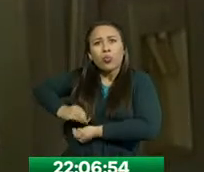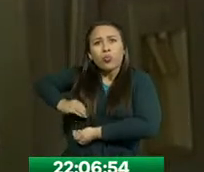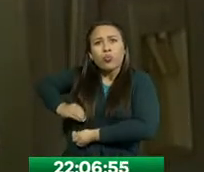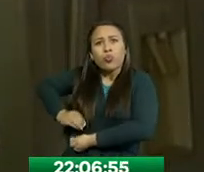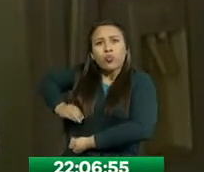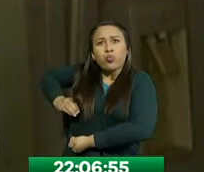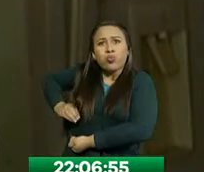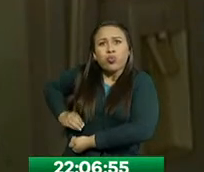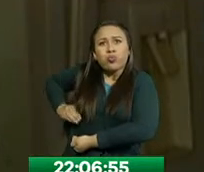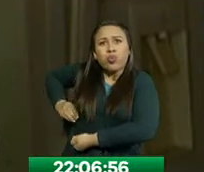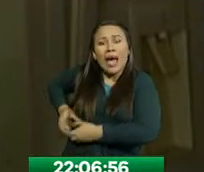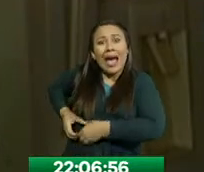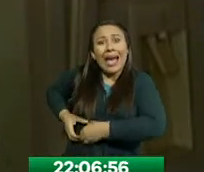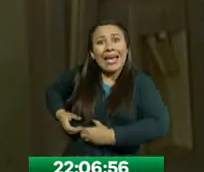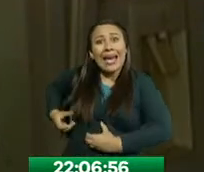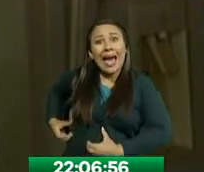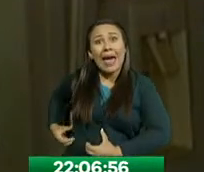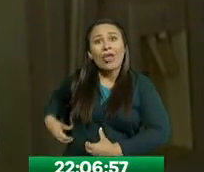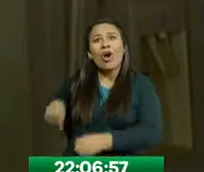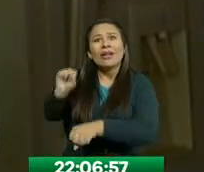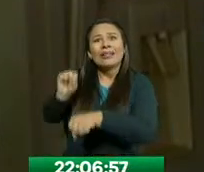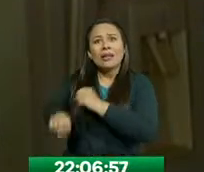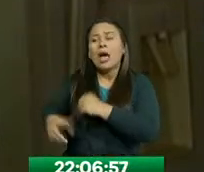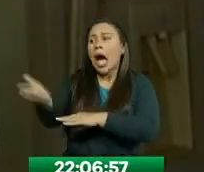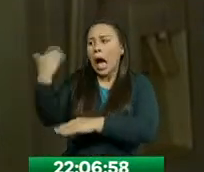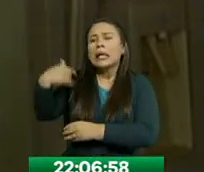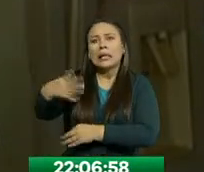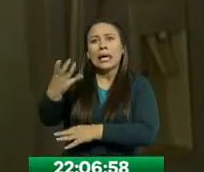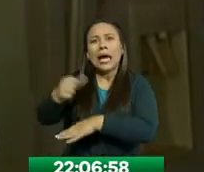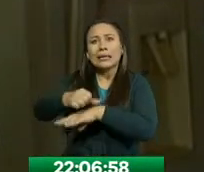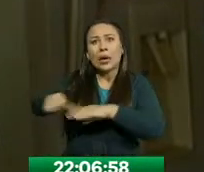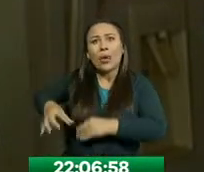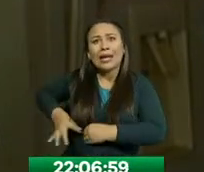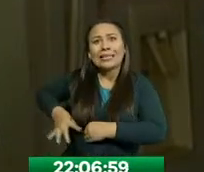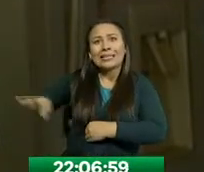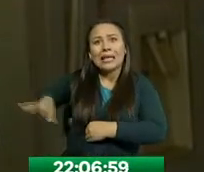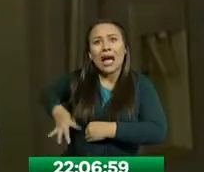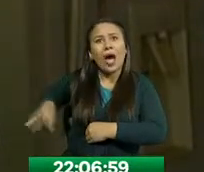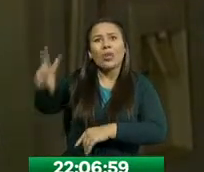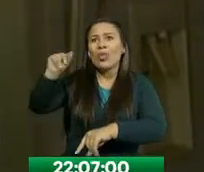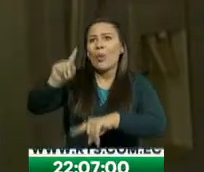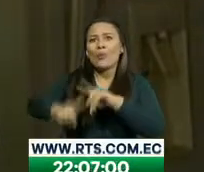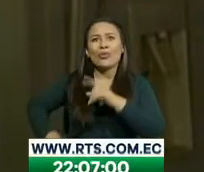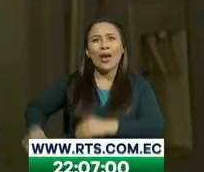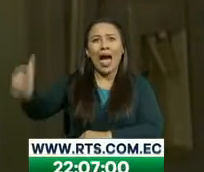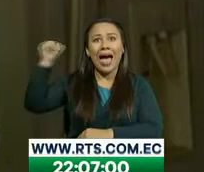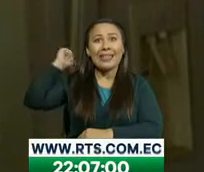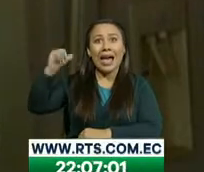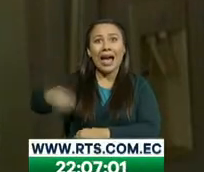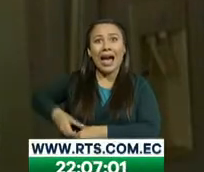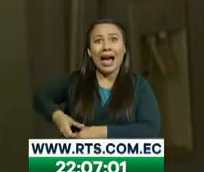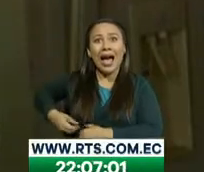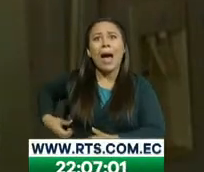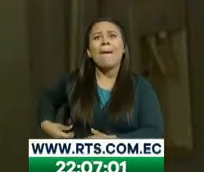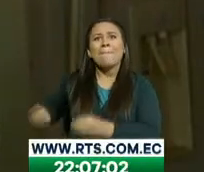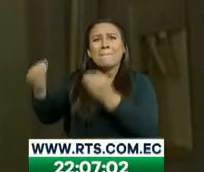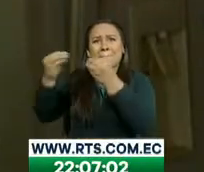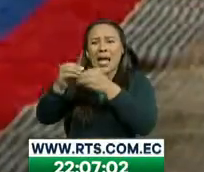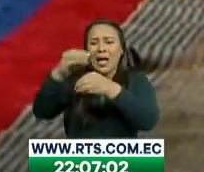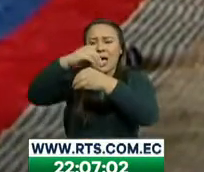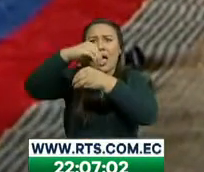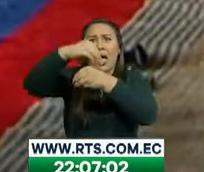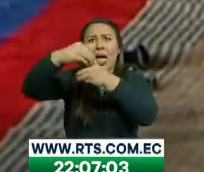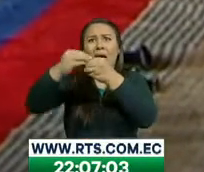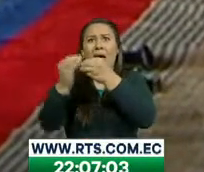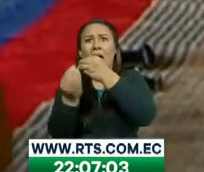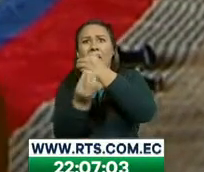pasado sacarle los tumores malos, pero no se pudo porque en la parte de atrás del hígado habían más tumores.